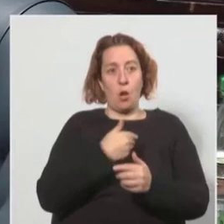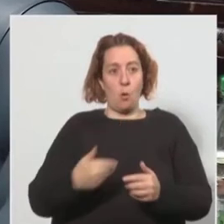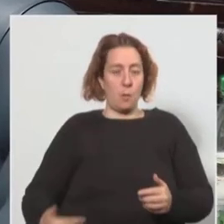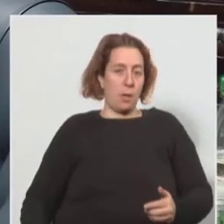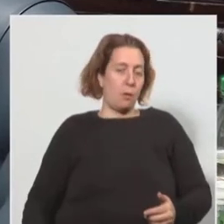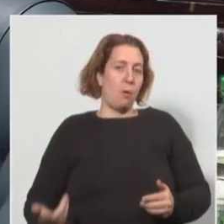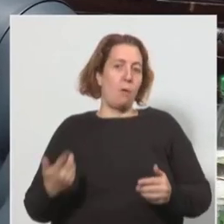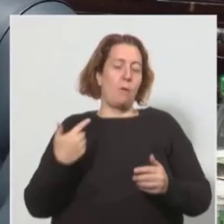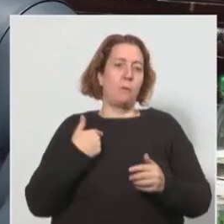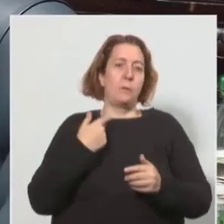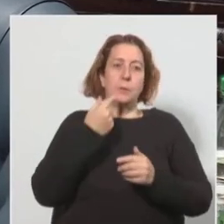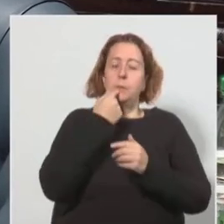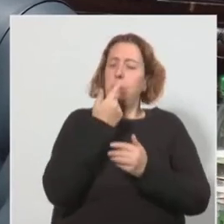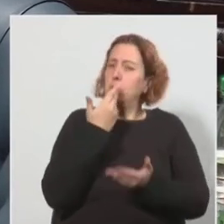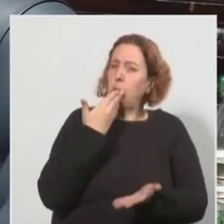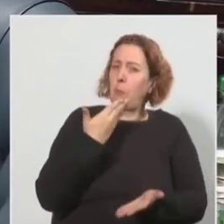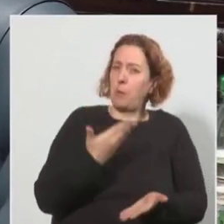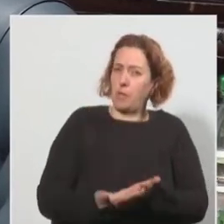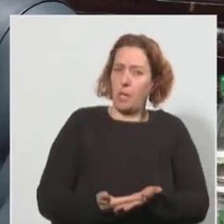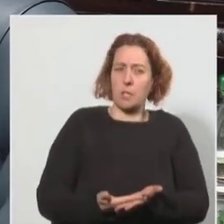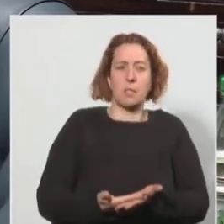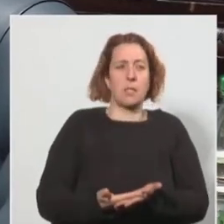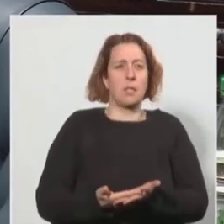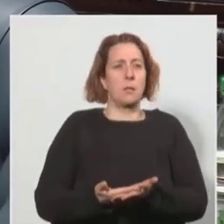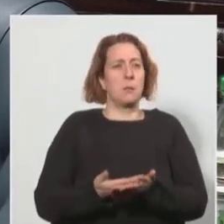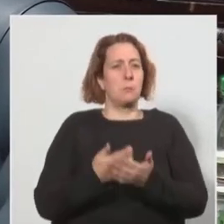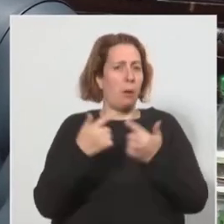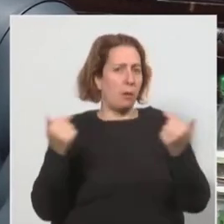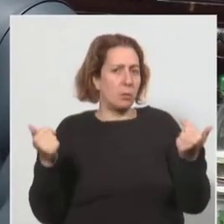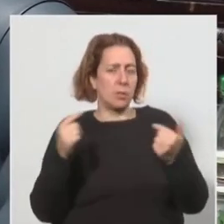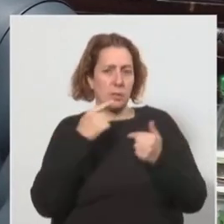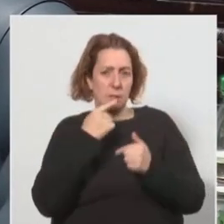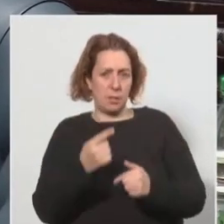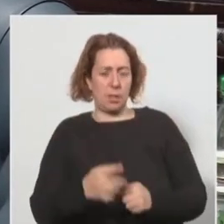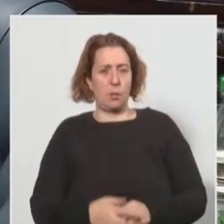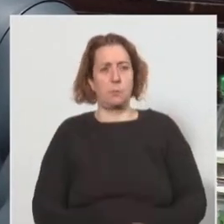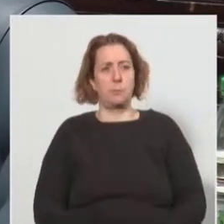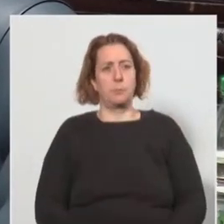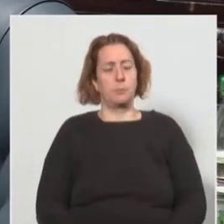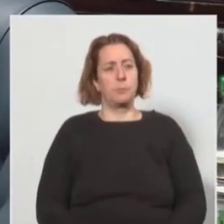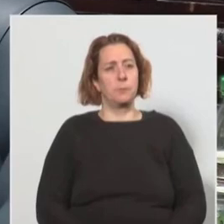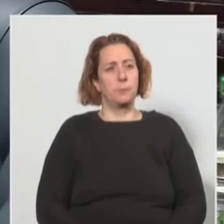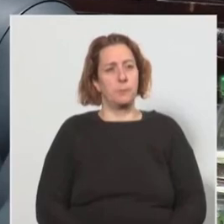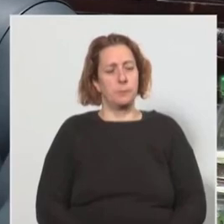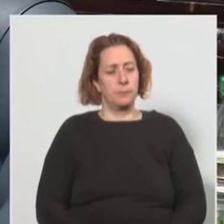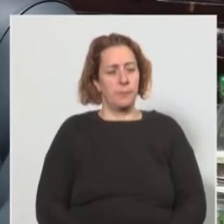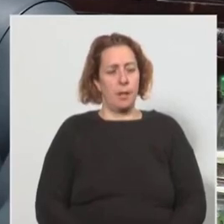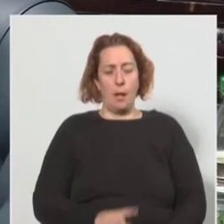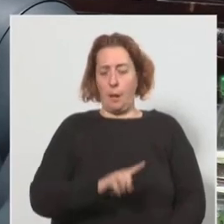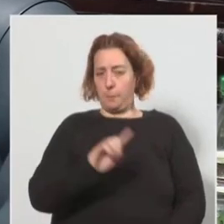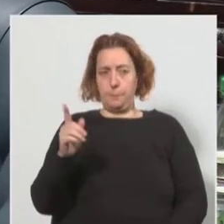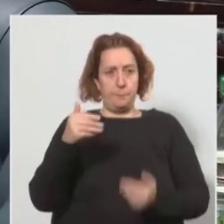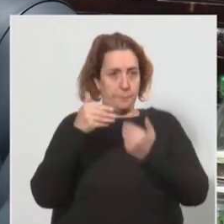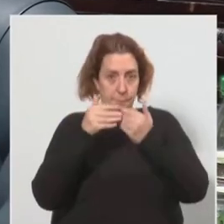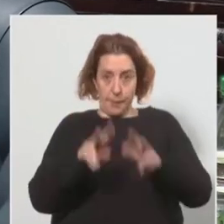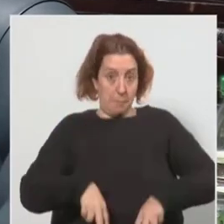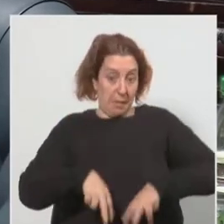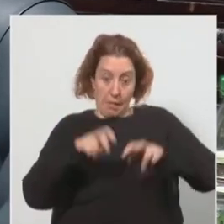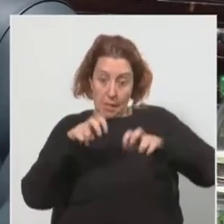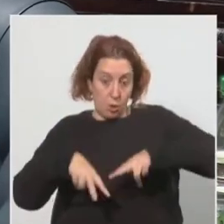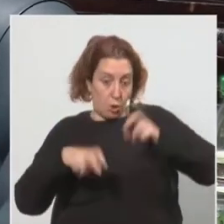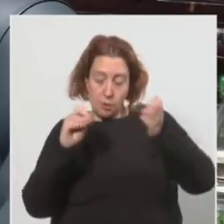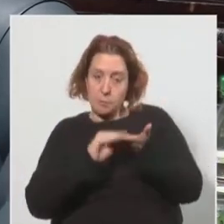fríos y sorprenderse por las repercusiones. En lugar de iniciar